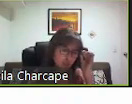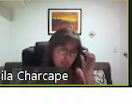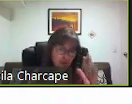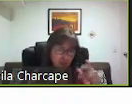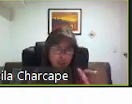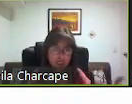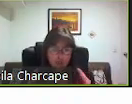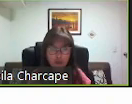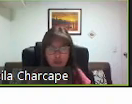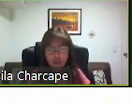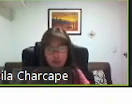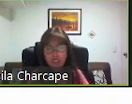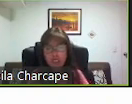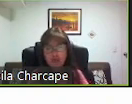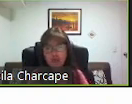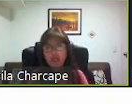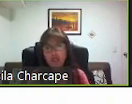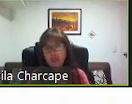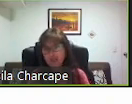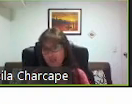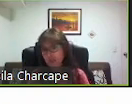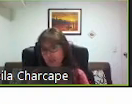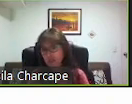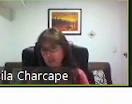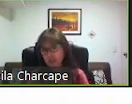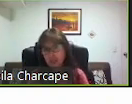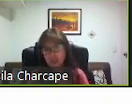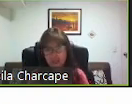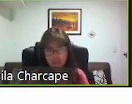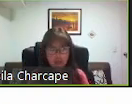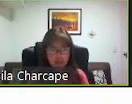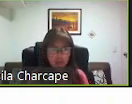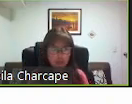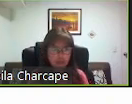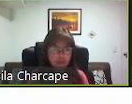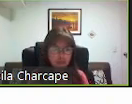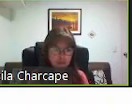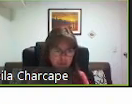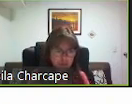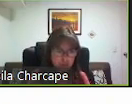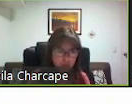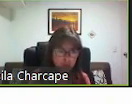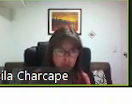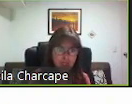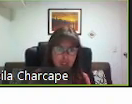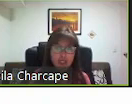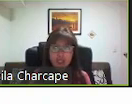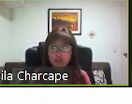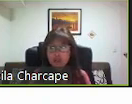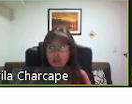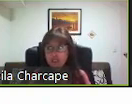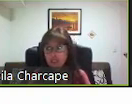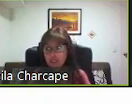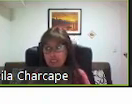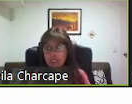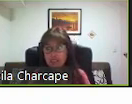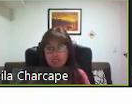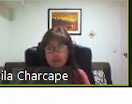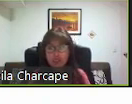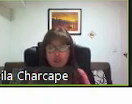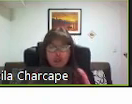quiero suicidar utilizando esas palabras, ¿no? Algo definitivamente está pasando. La